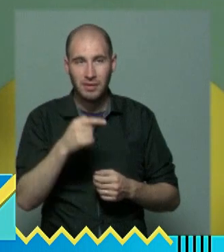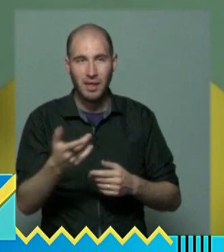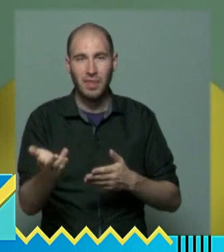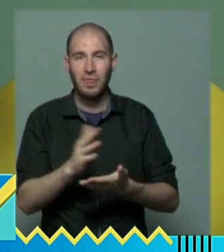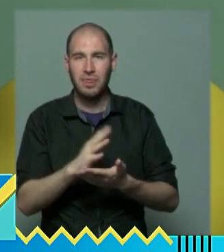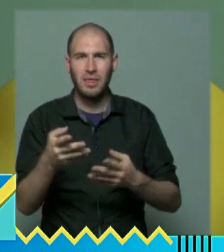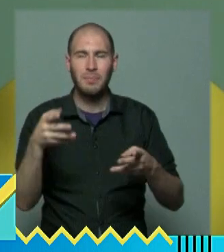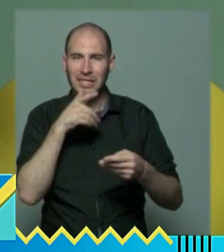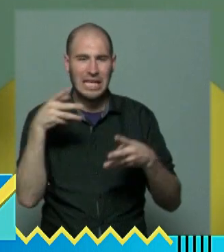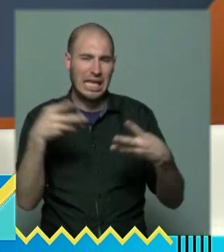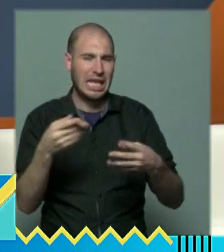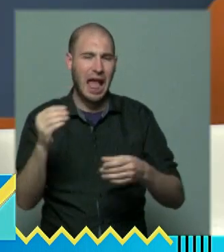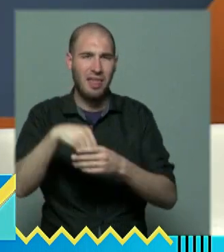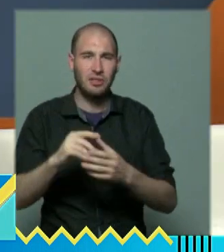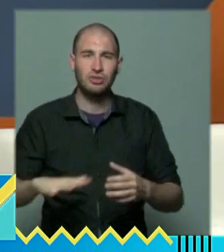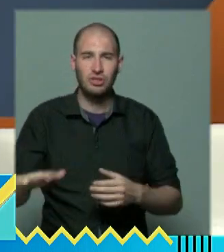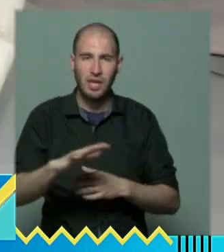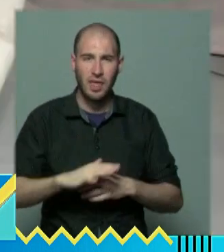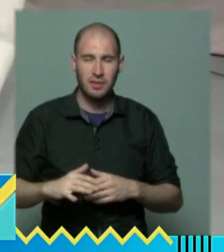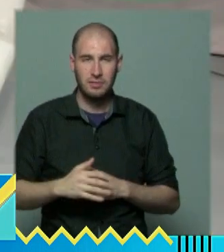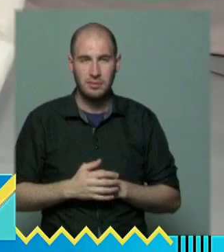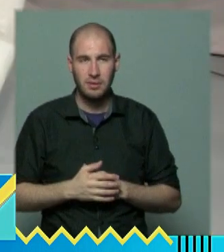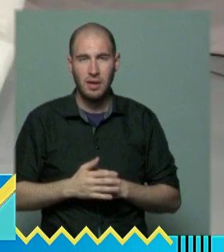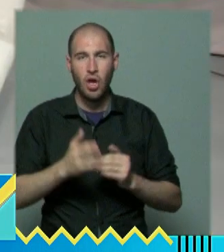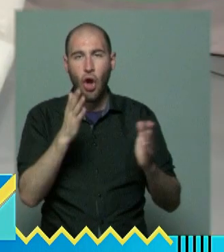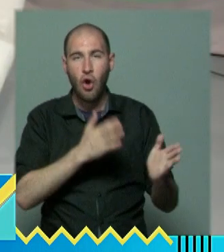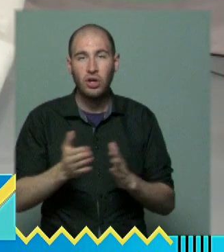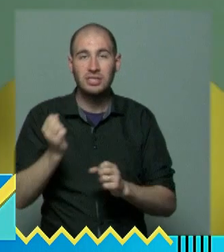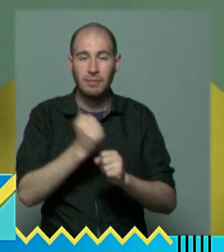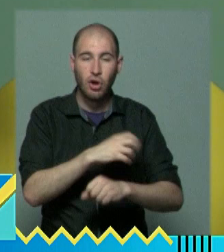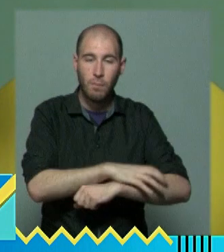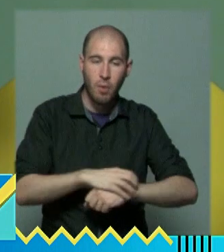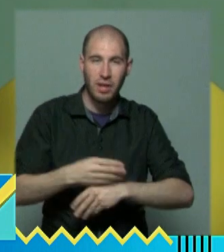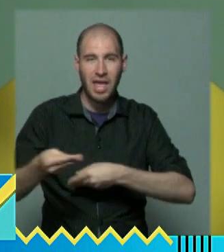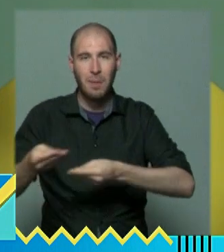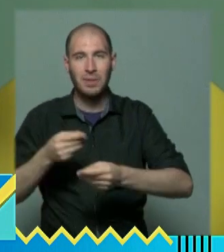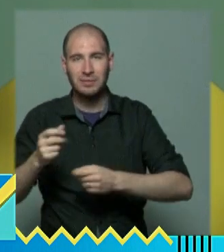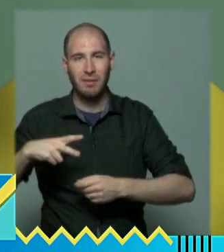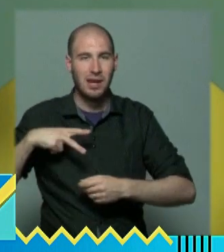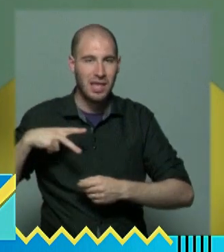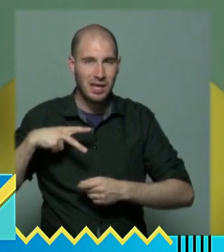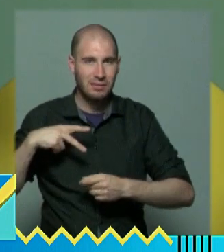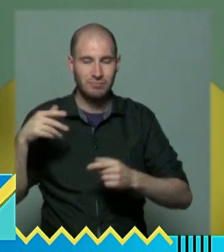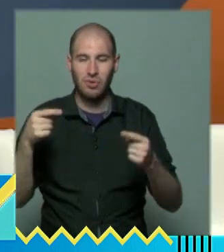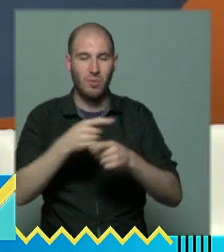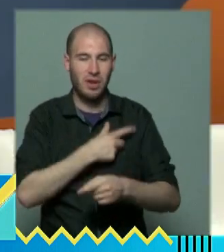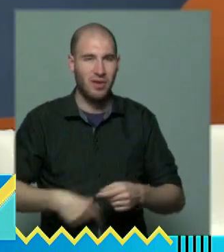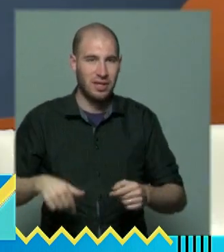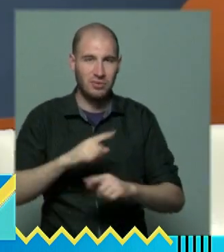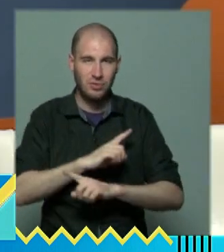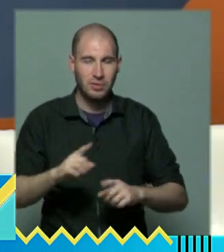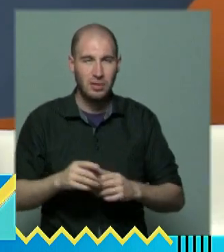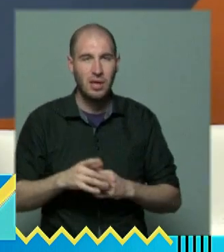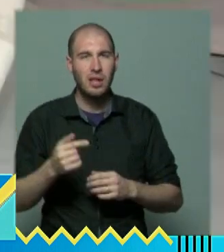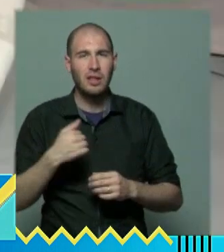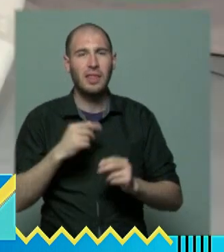y es una guerra civil. Sí, seguro. Entonces, el esquema de trabajador pobre, empresa rica, no es la idea del gobierno en sí. Me gustaría